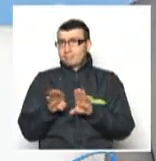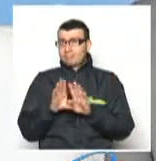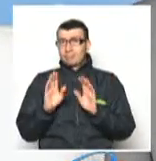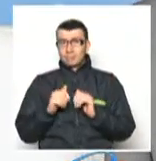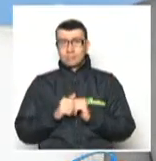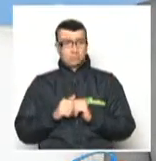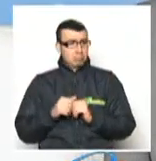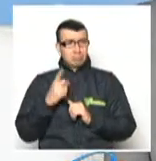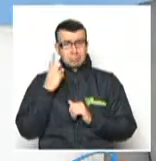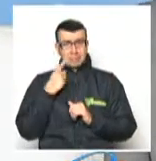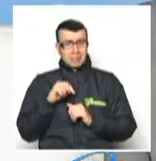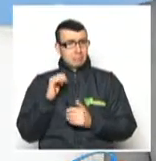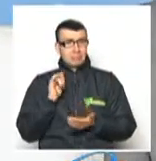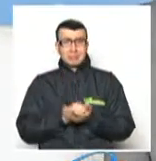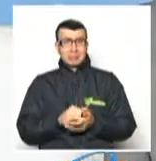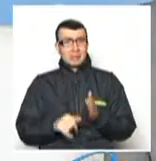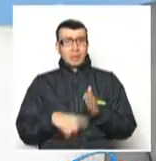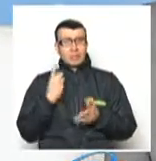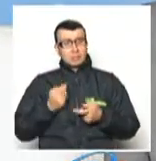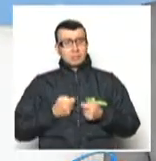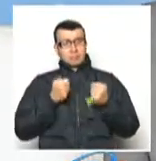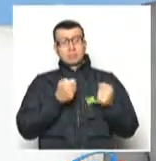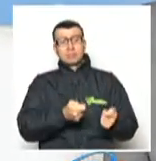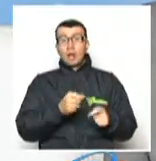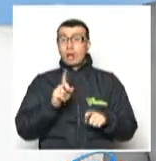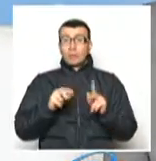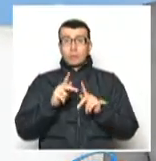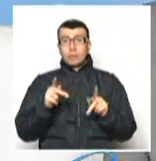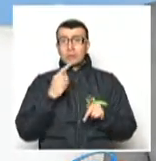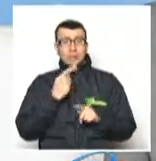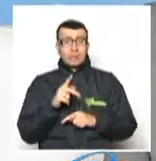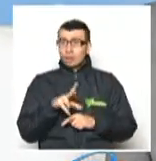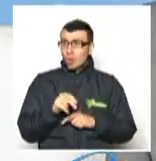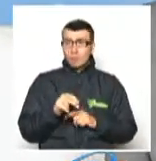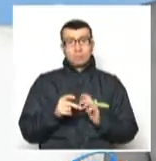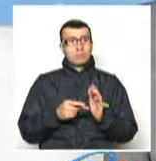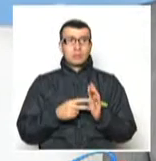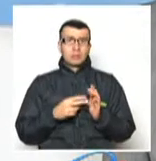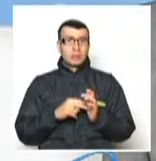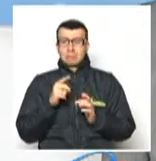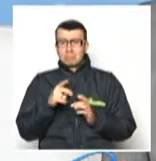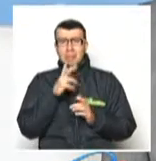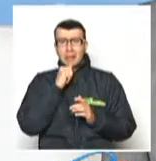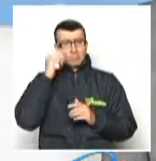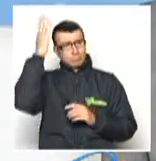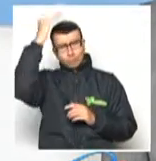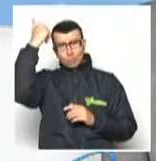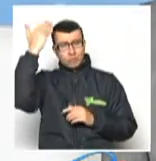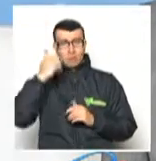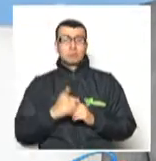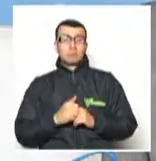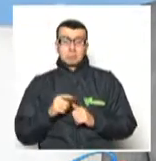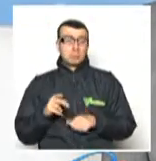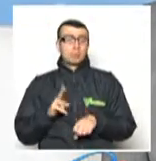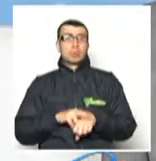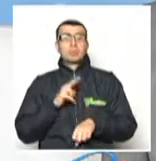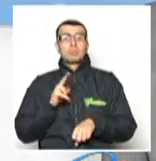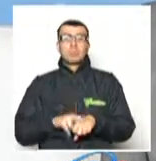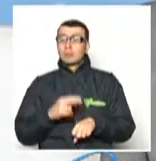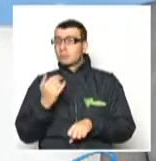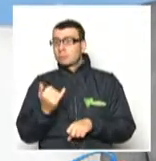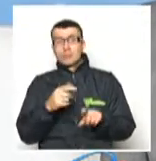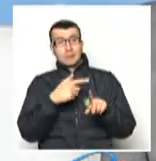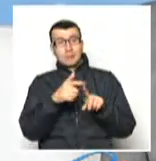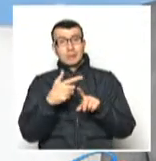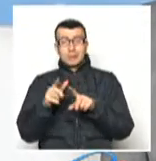¿por qué no le vamos a poner dientes en un solo día? Las personas que dicen no, es porque no tienen entrenamiento en esto. Entonces, normalmente las clínicas más grandes del